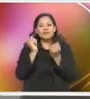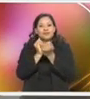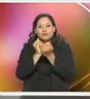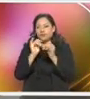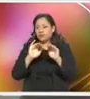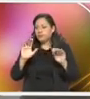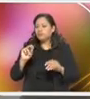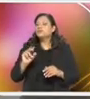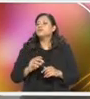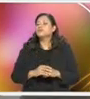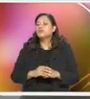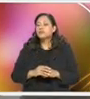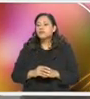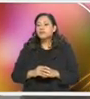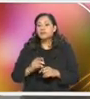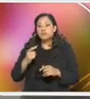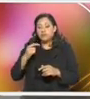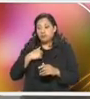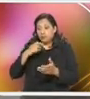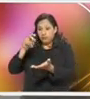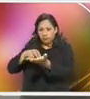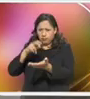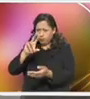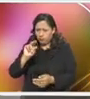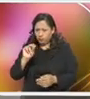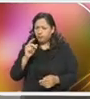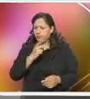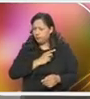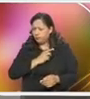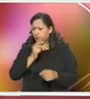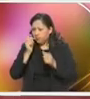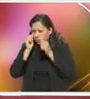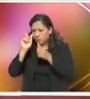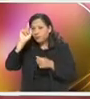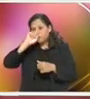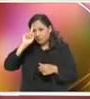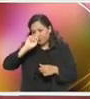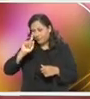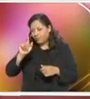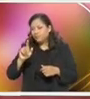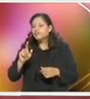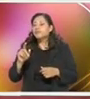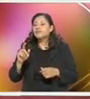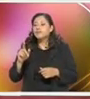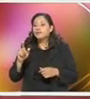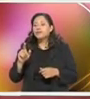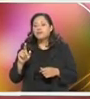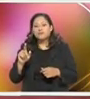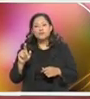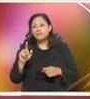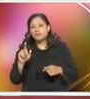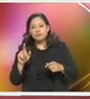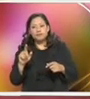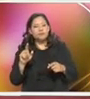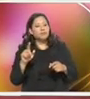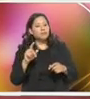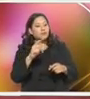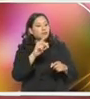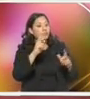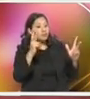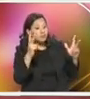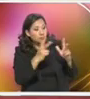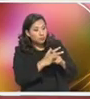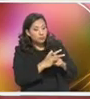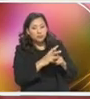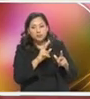O sea, que entiendan que no nos va a llamar la claro. atención o que no nos van a llamar la atención en el sentido de estar volteando porque se están peleando, no. O sea, hay que